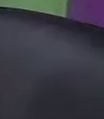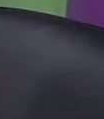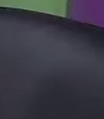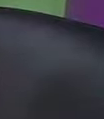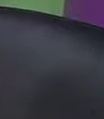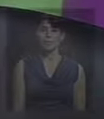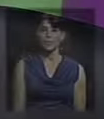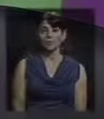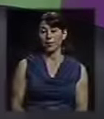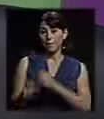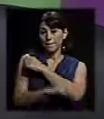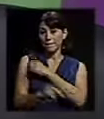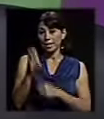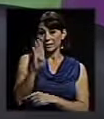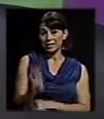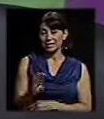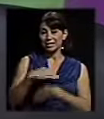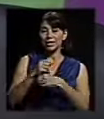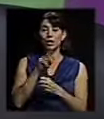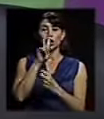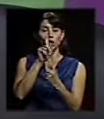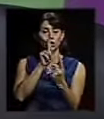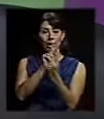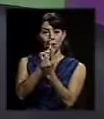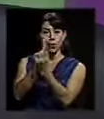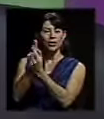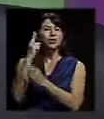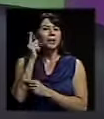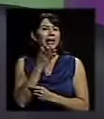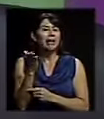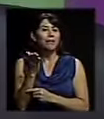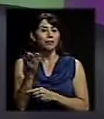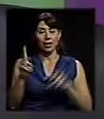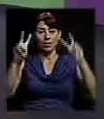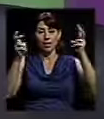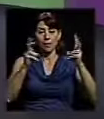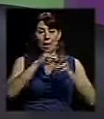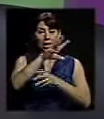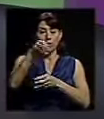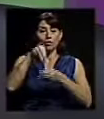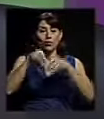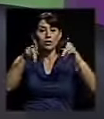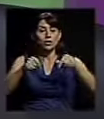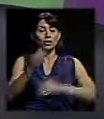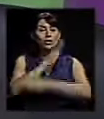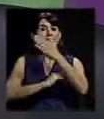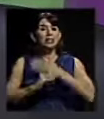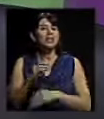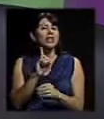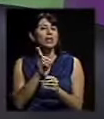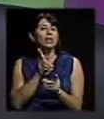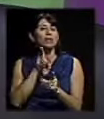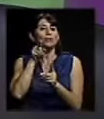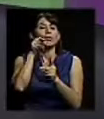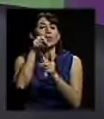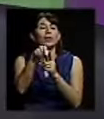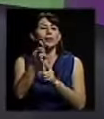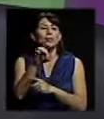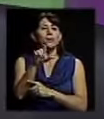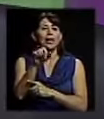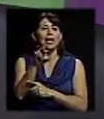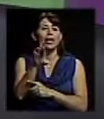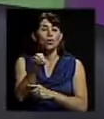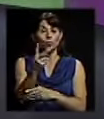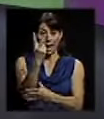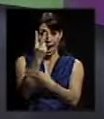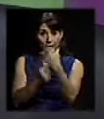en Brasil Se realizaron dos encuentros para agregar el tema de la inclusión de las personas con discapacidad entre los objetivos del milenio en ambos Costa